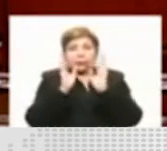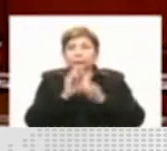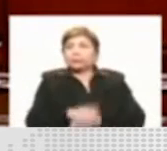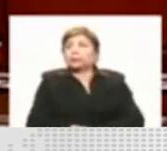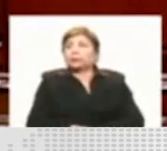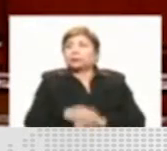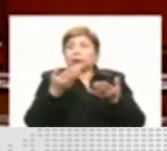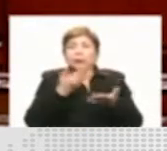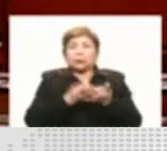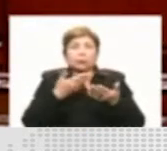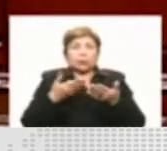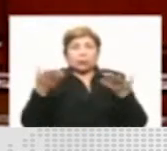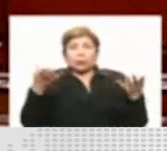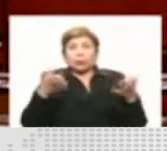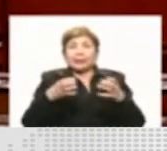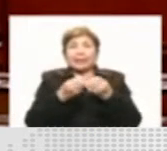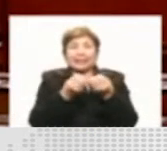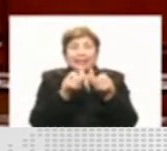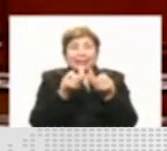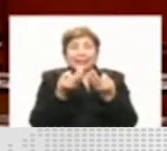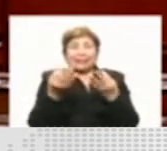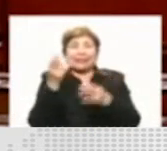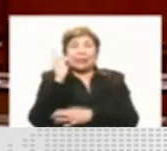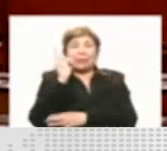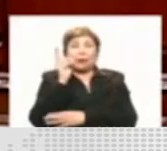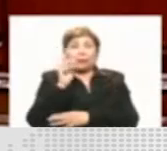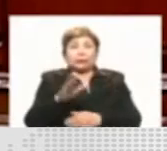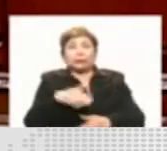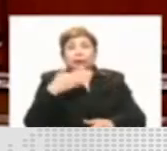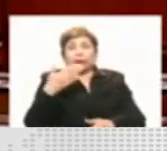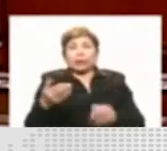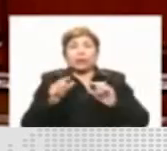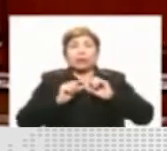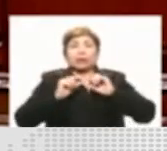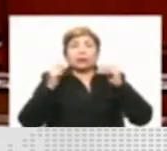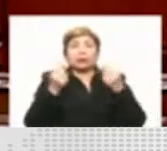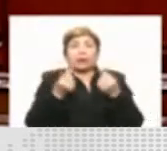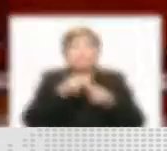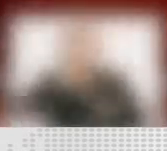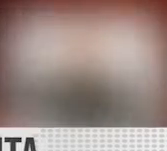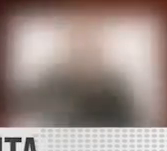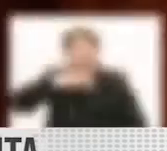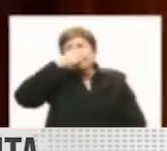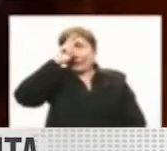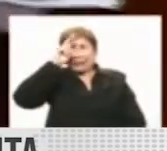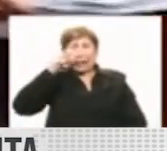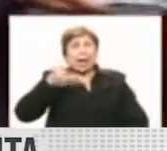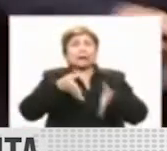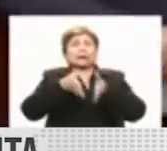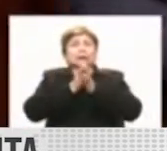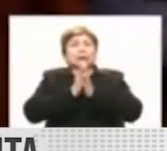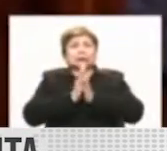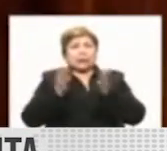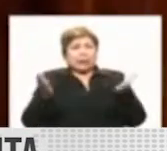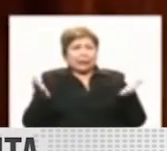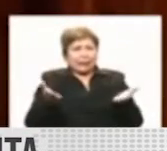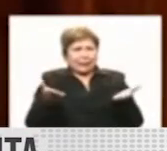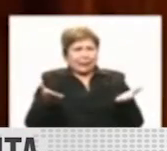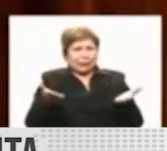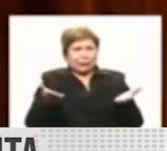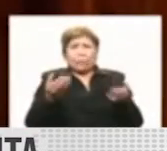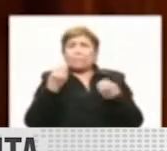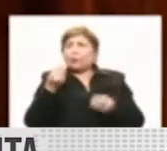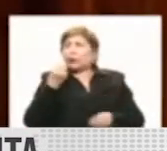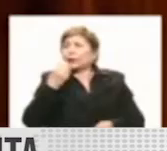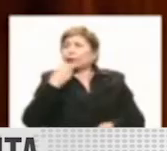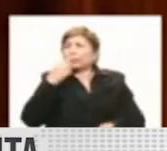tomando en cuenta la cantidad de profesores que integran la bancada de perú libre por su parte la congresista de